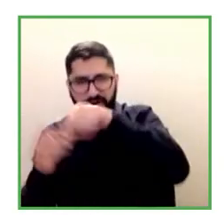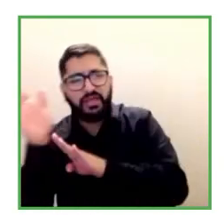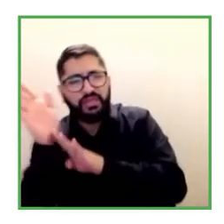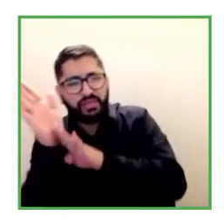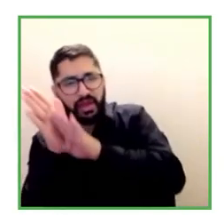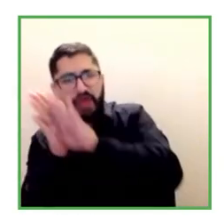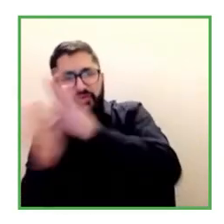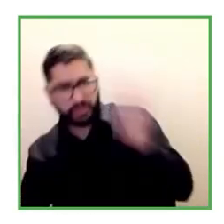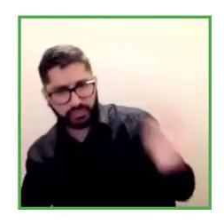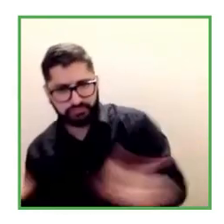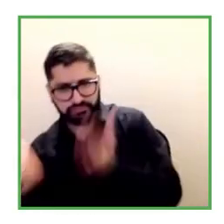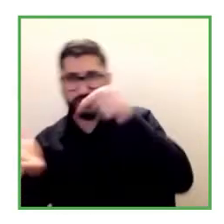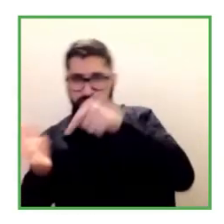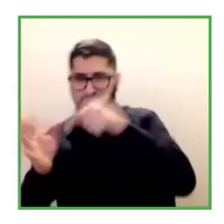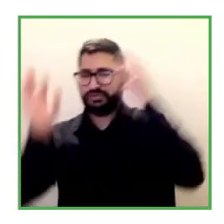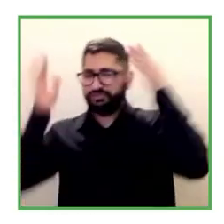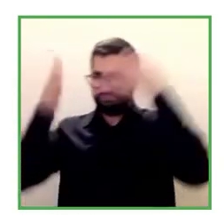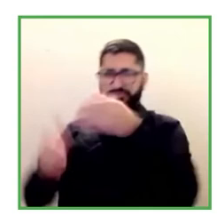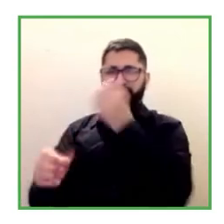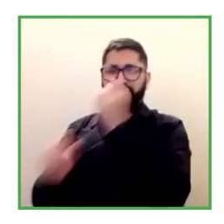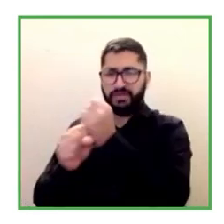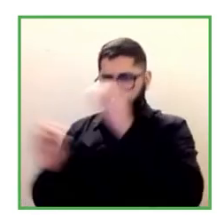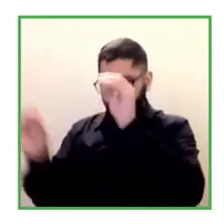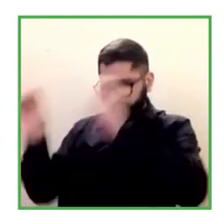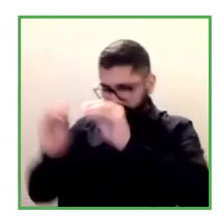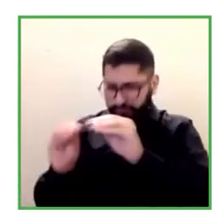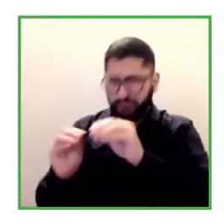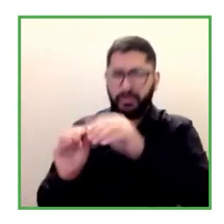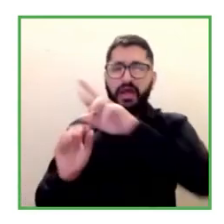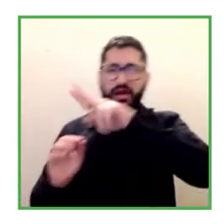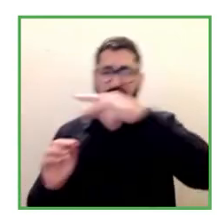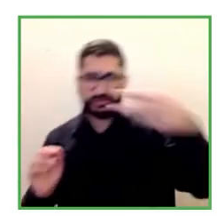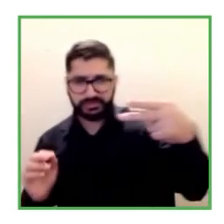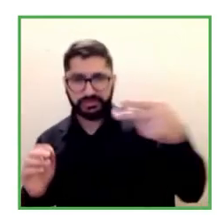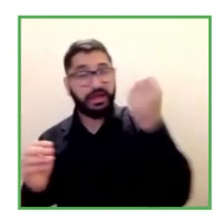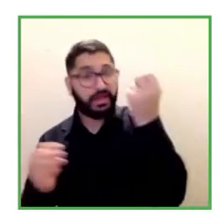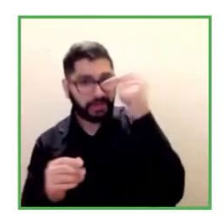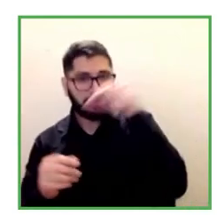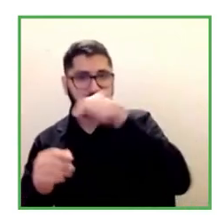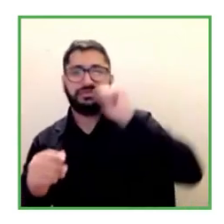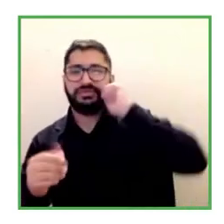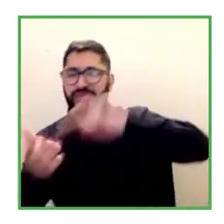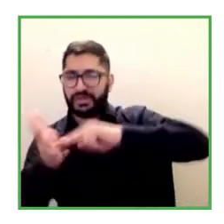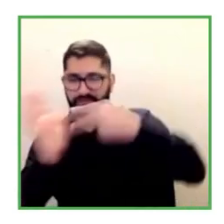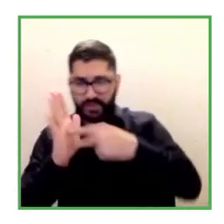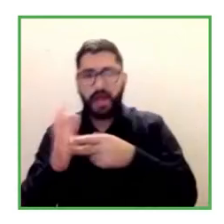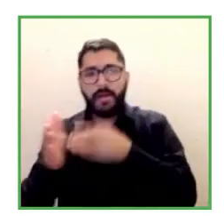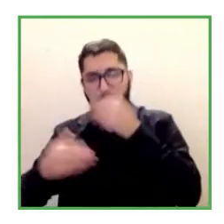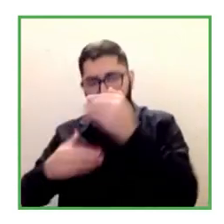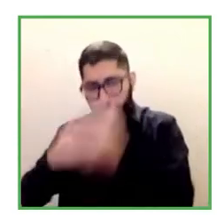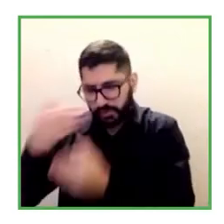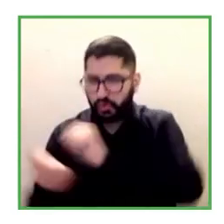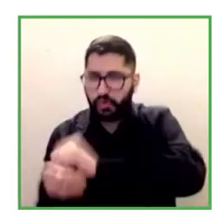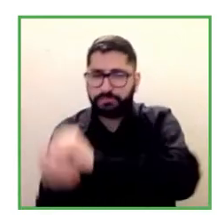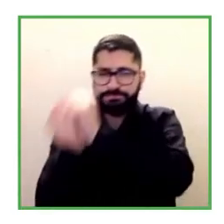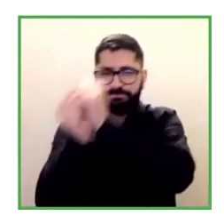recursos humanos, entendiendo que esto es un proceso de transformación también de largo aliento. Eso.